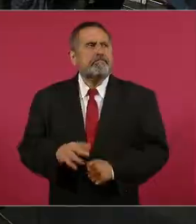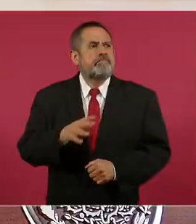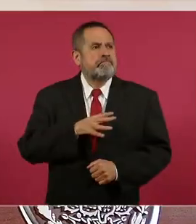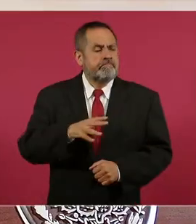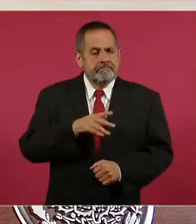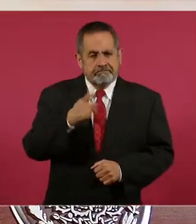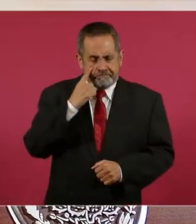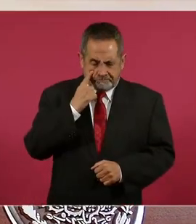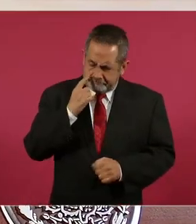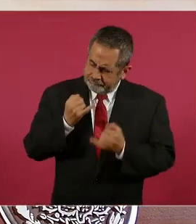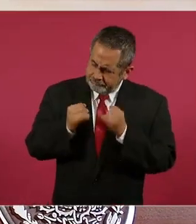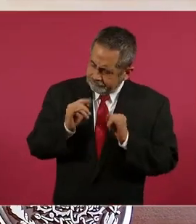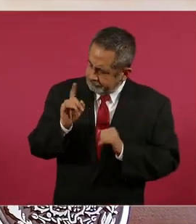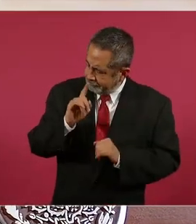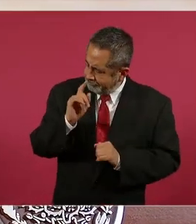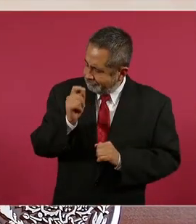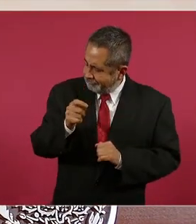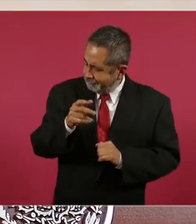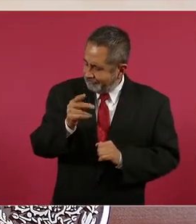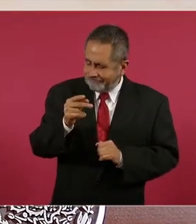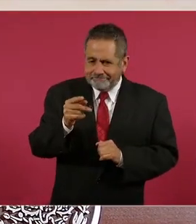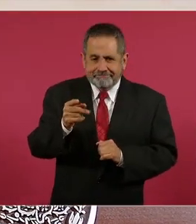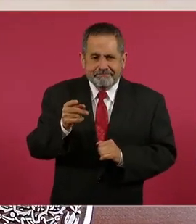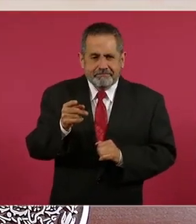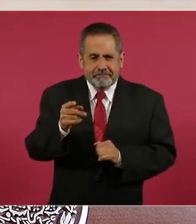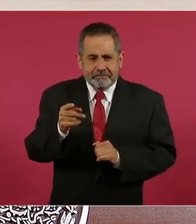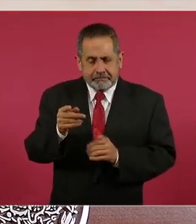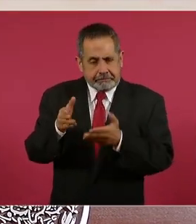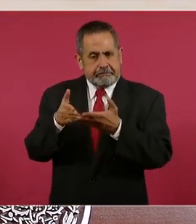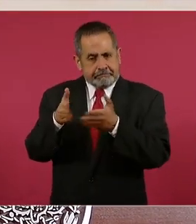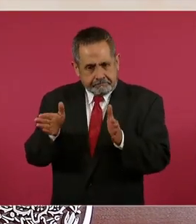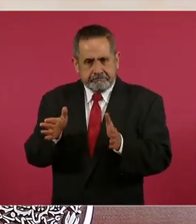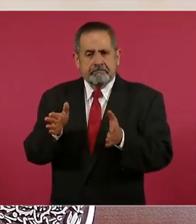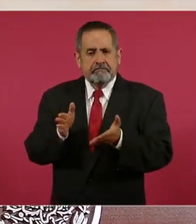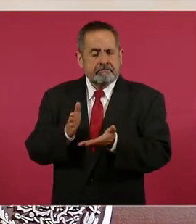no se inauguró, sino se abrió